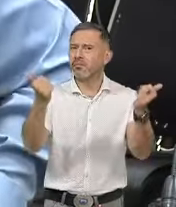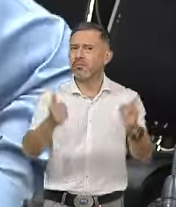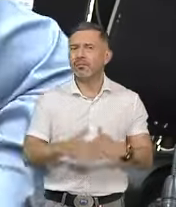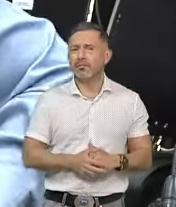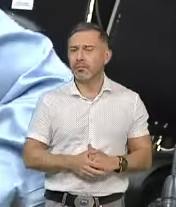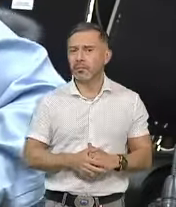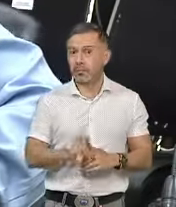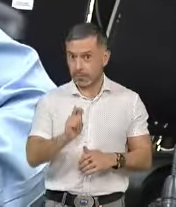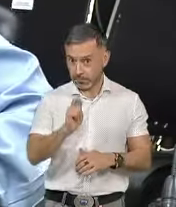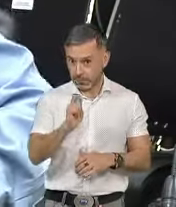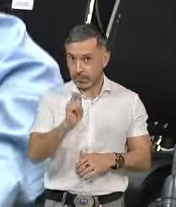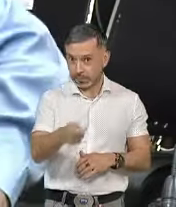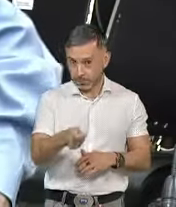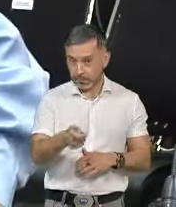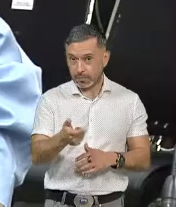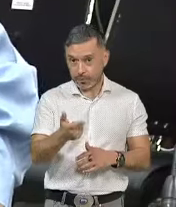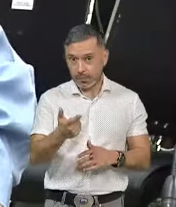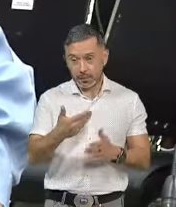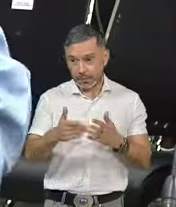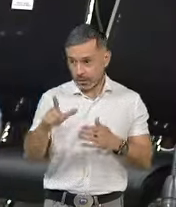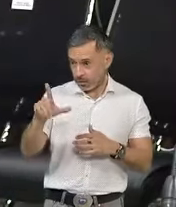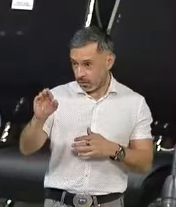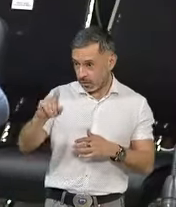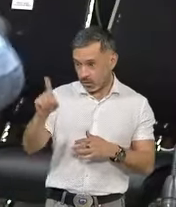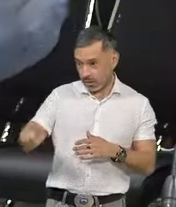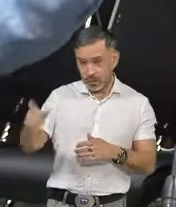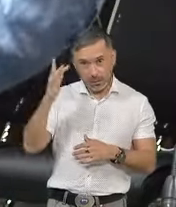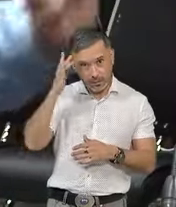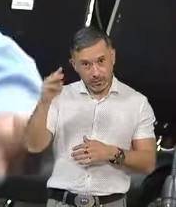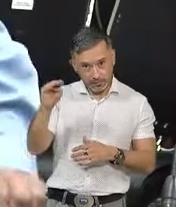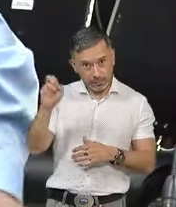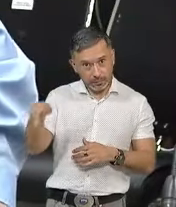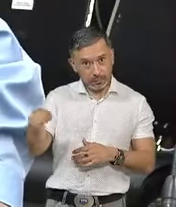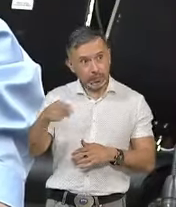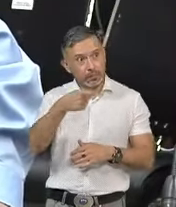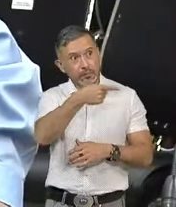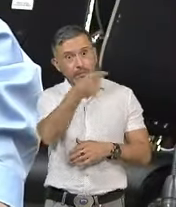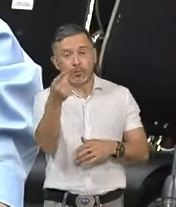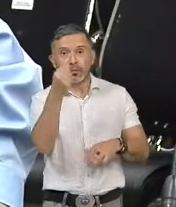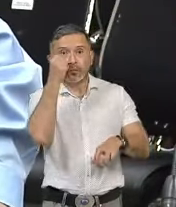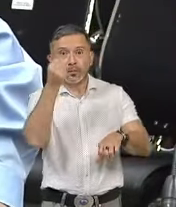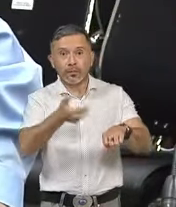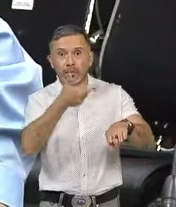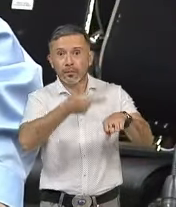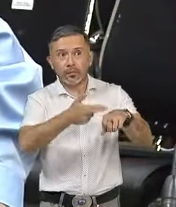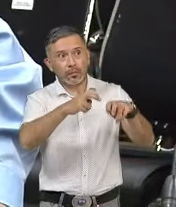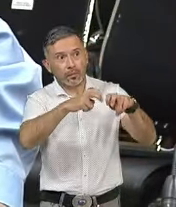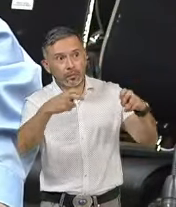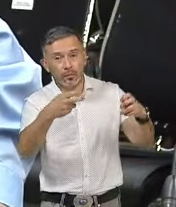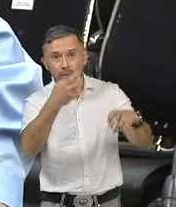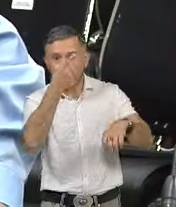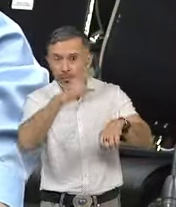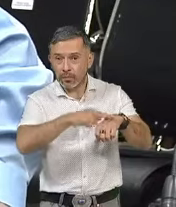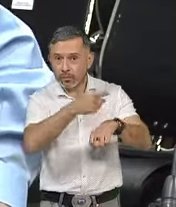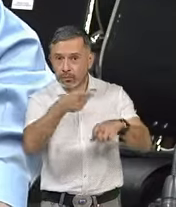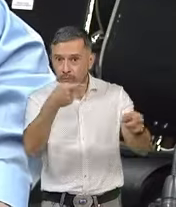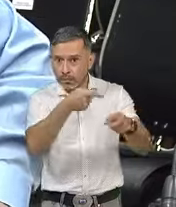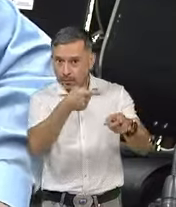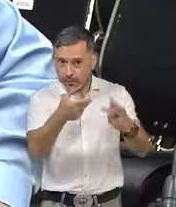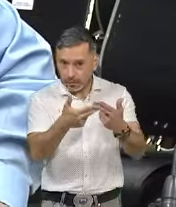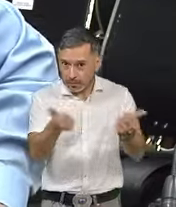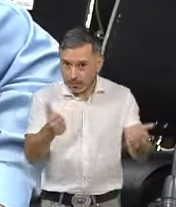ahora en adelante López sanmartín no puede criticar a nadie del gabinete Qué